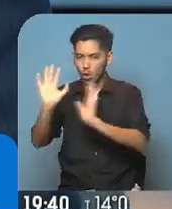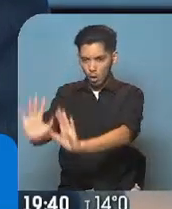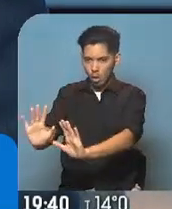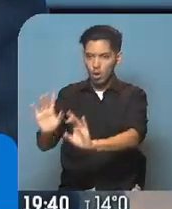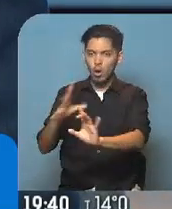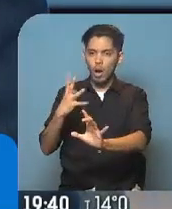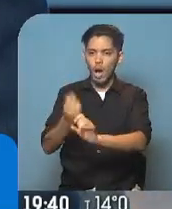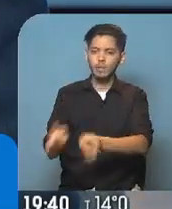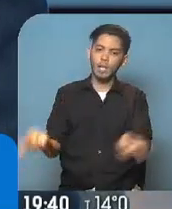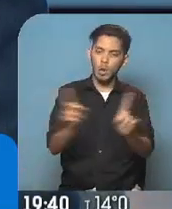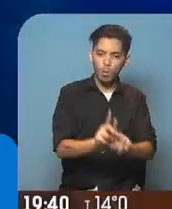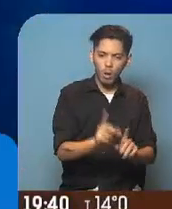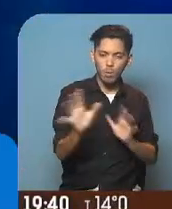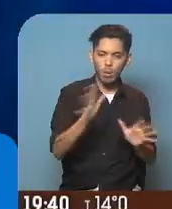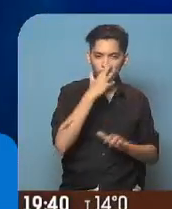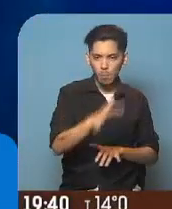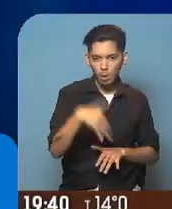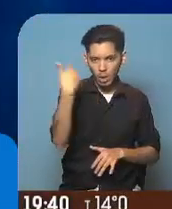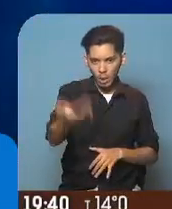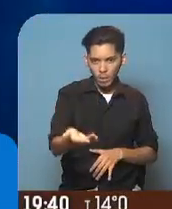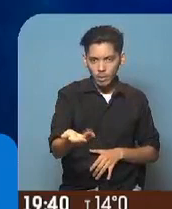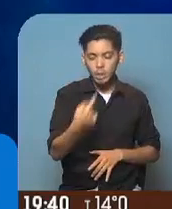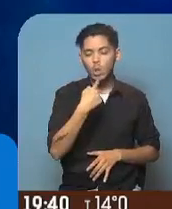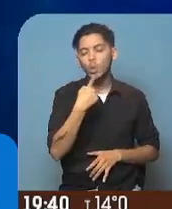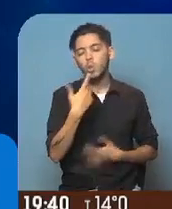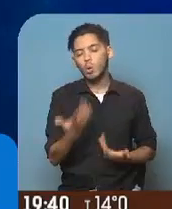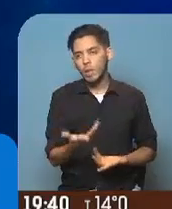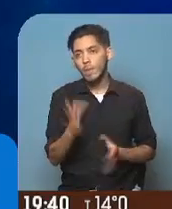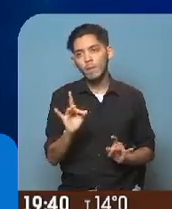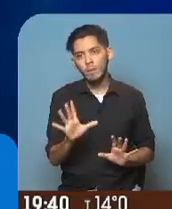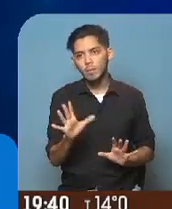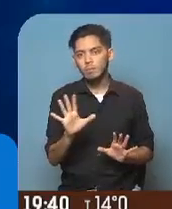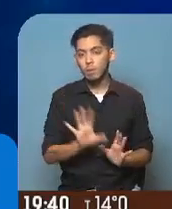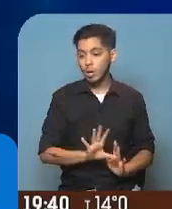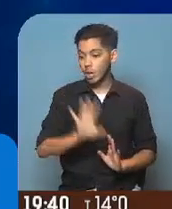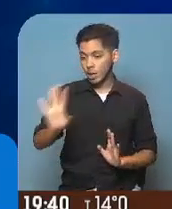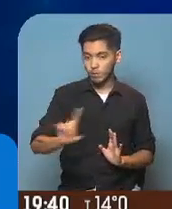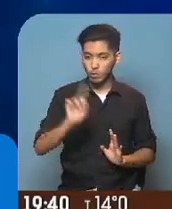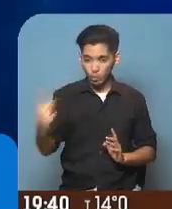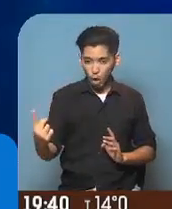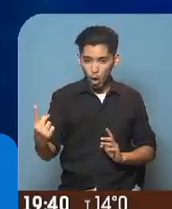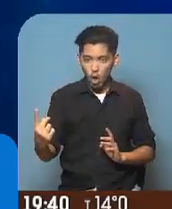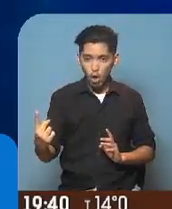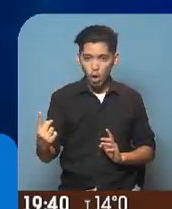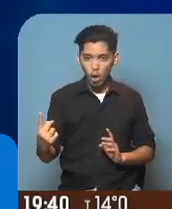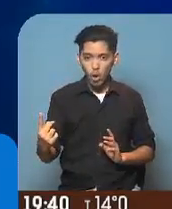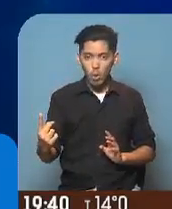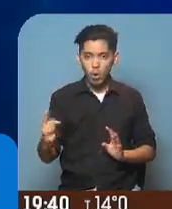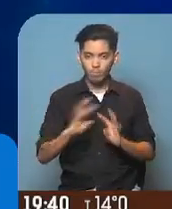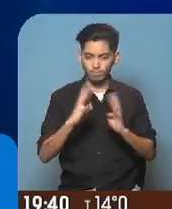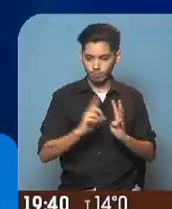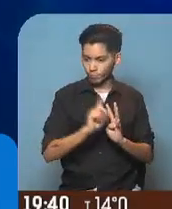volver en todo caso a ocupar el lugar es es una pregunta muy difícil porque apartarlo es realmente